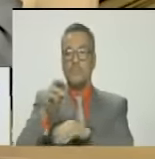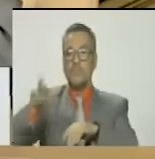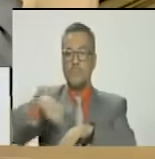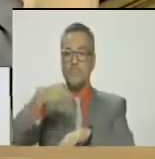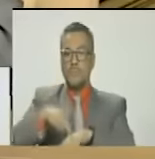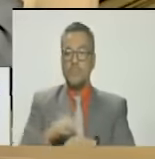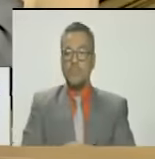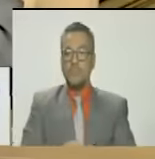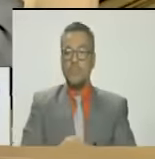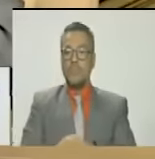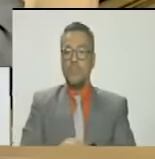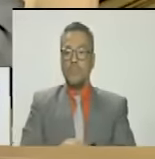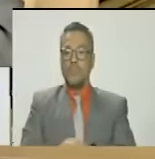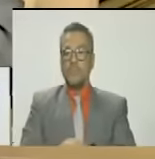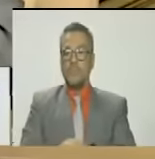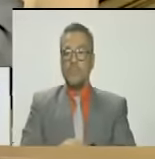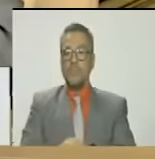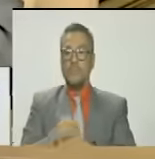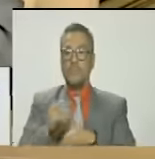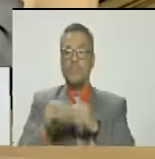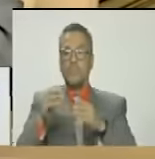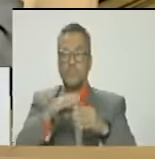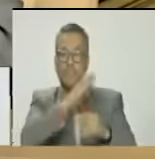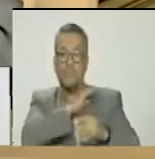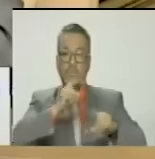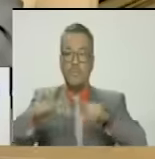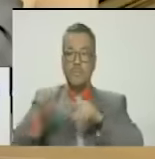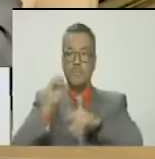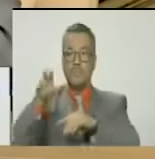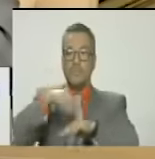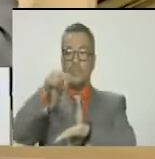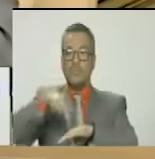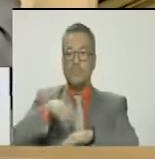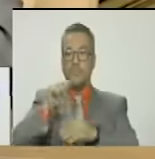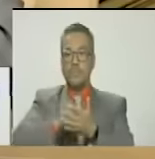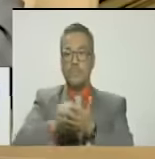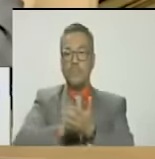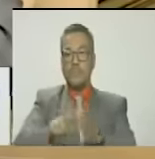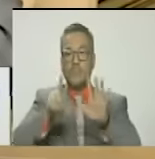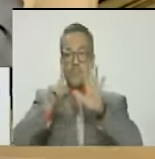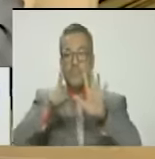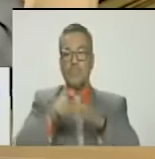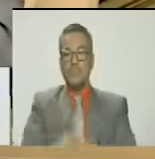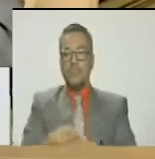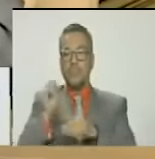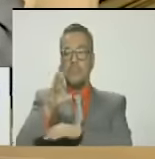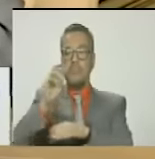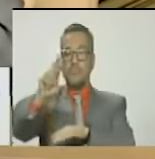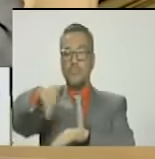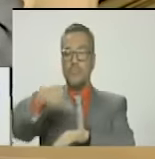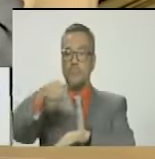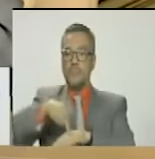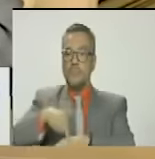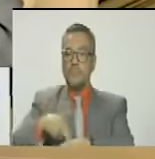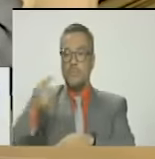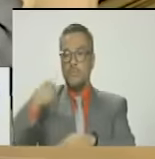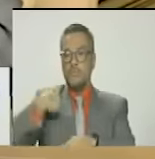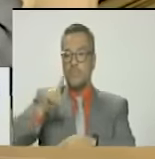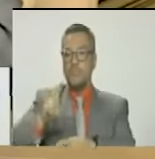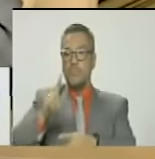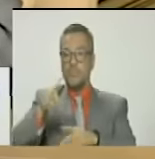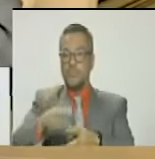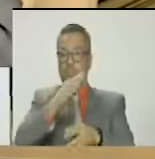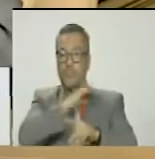Asamblea Nacional. Con respecto a la Junta Directiva de la Asamblea Nacional, artículo 6, la Asamblea Nacional tendrá